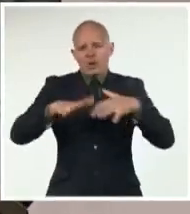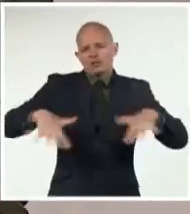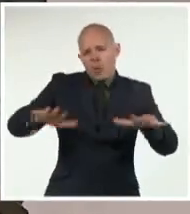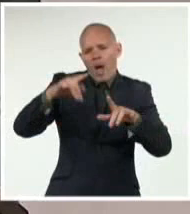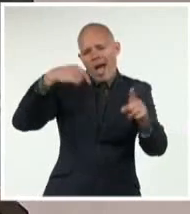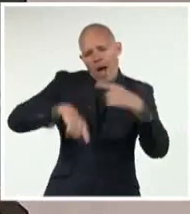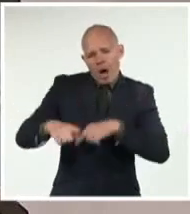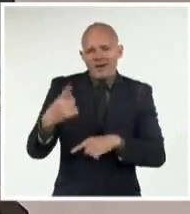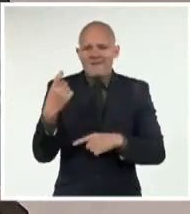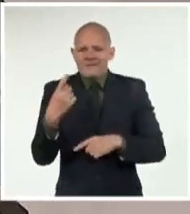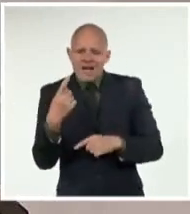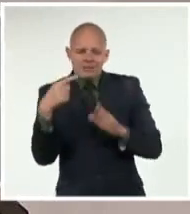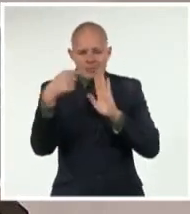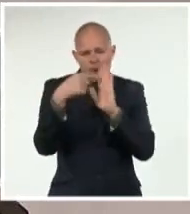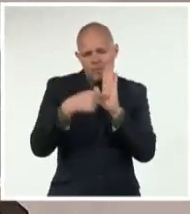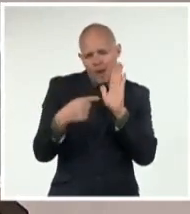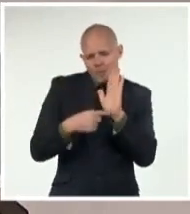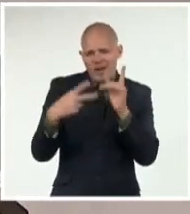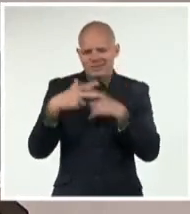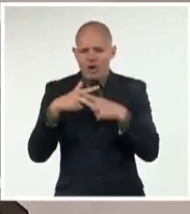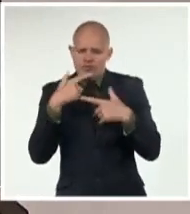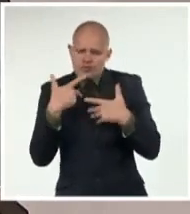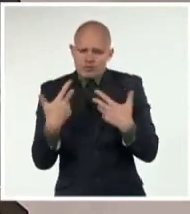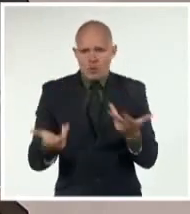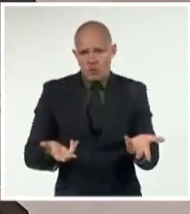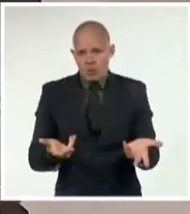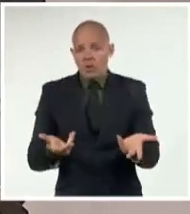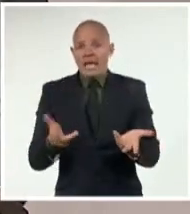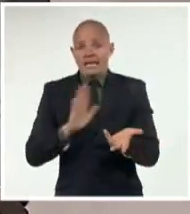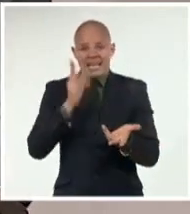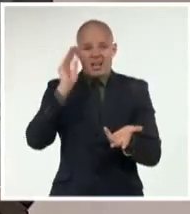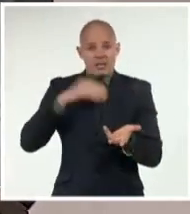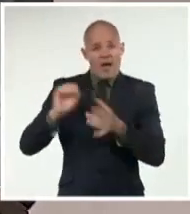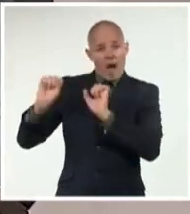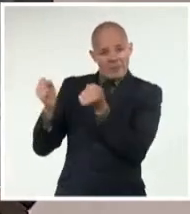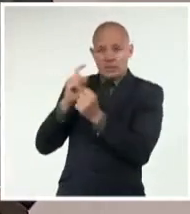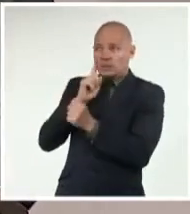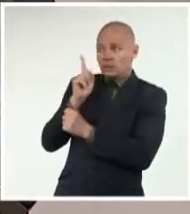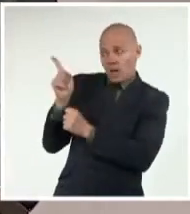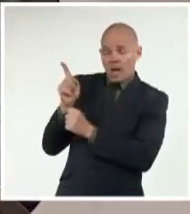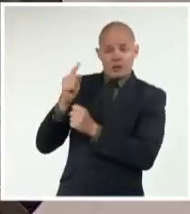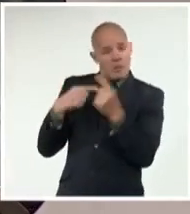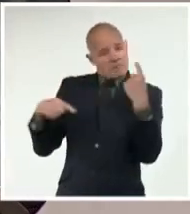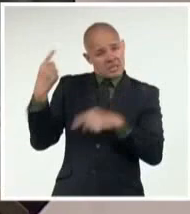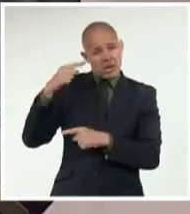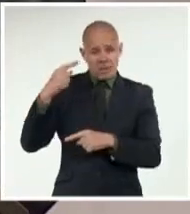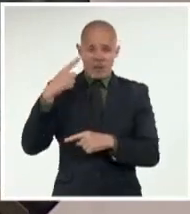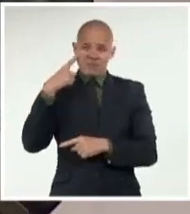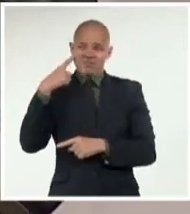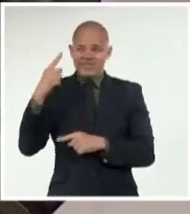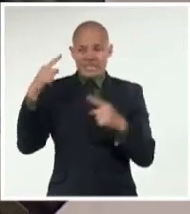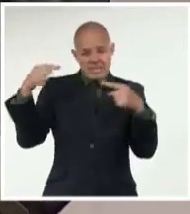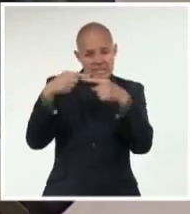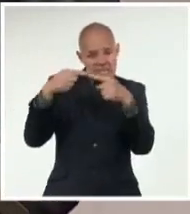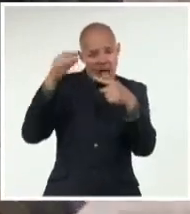transformar. Somos conscientes de que el imperialismo constituye el principal